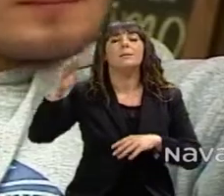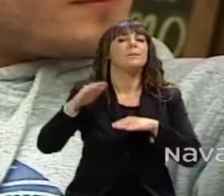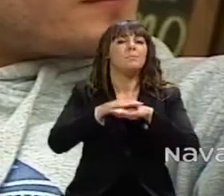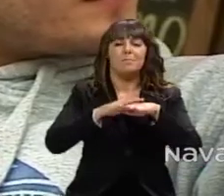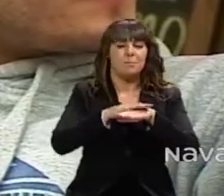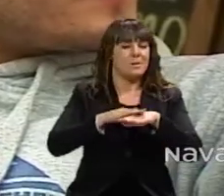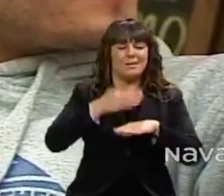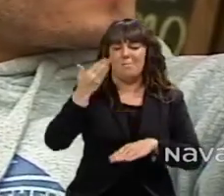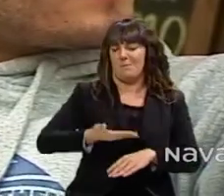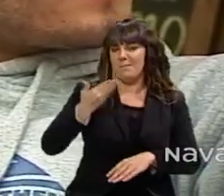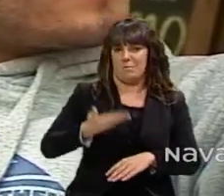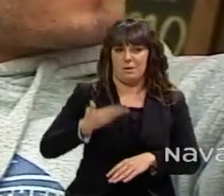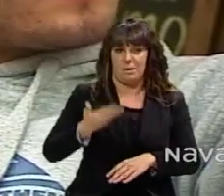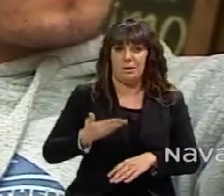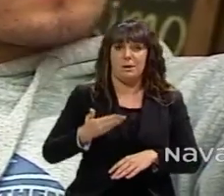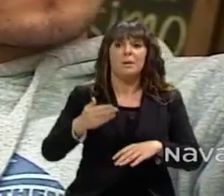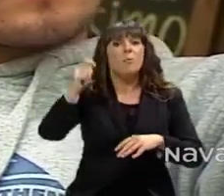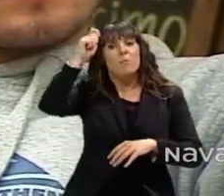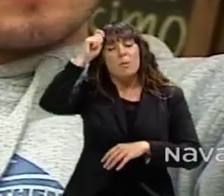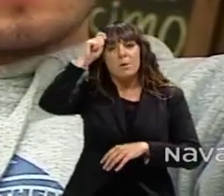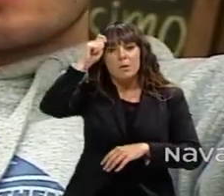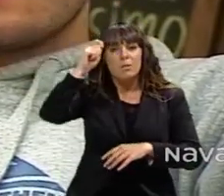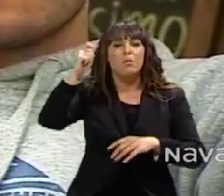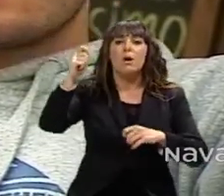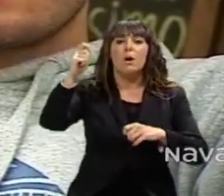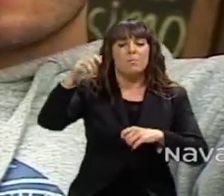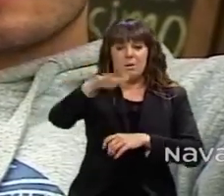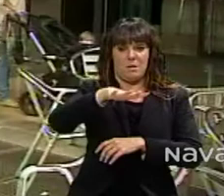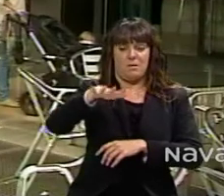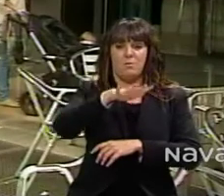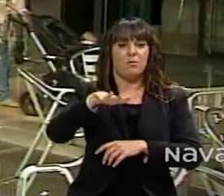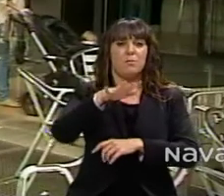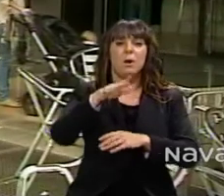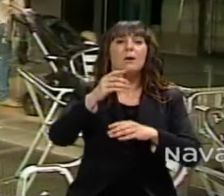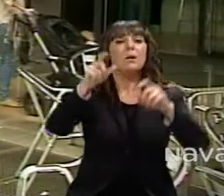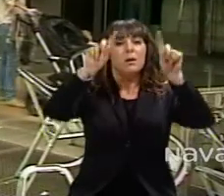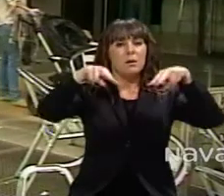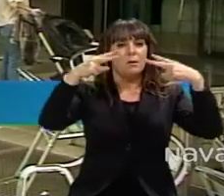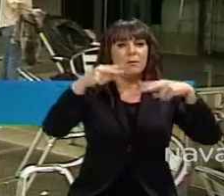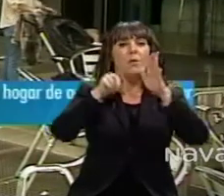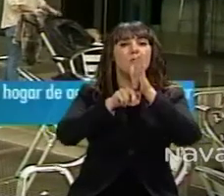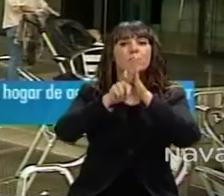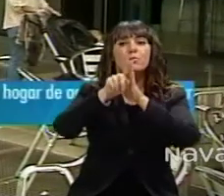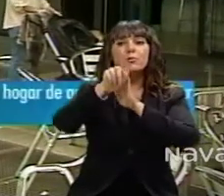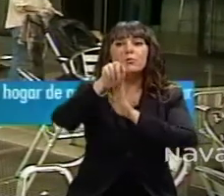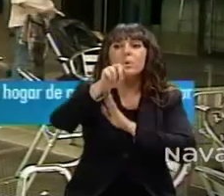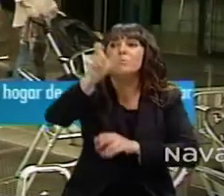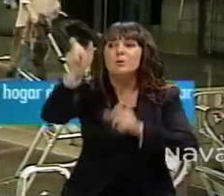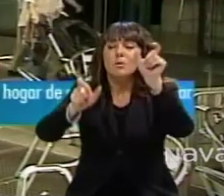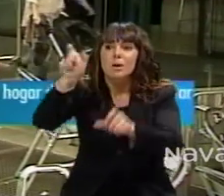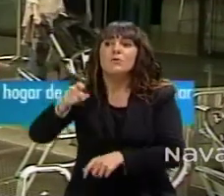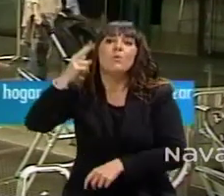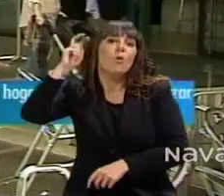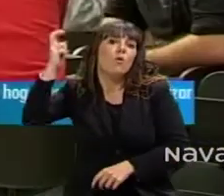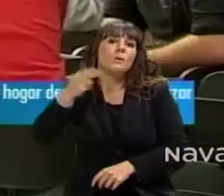hacer que esta empresa de Pamplona funcione bien, sirva de laboratorio, incluso franquiciarla. Después de que